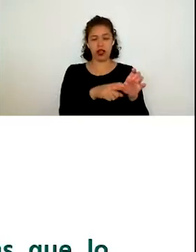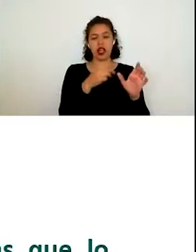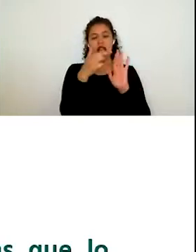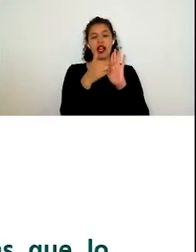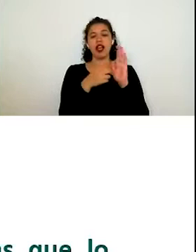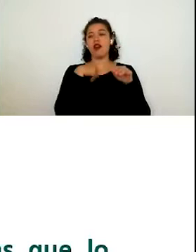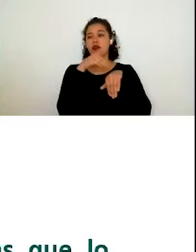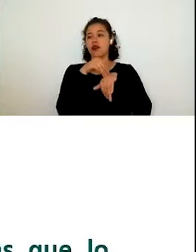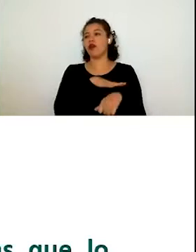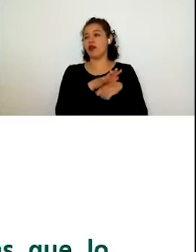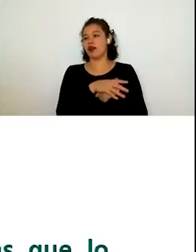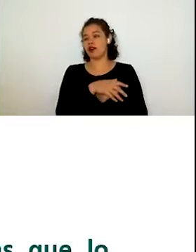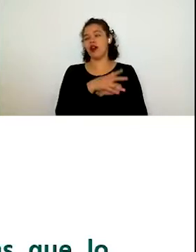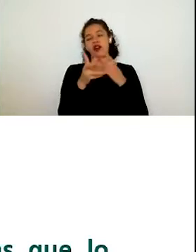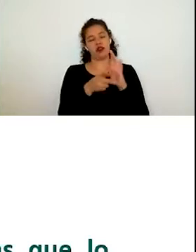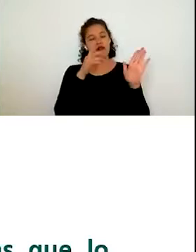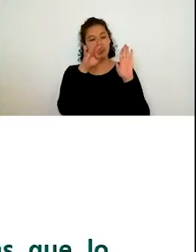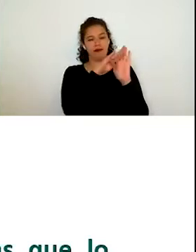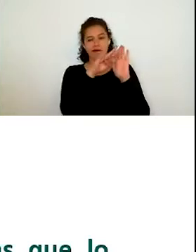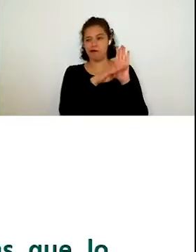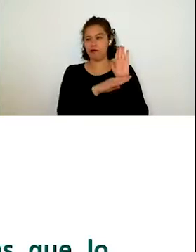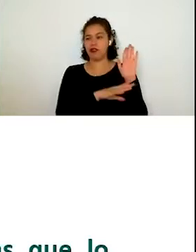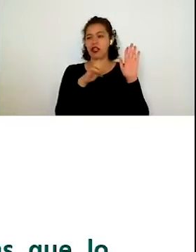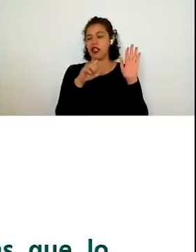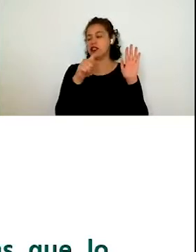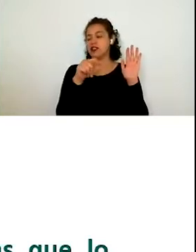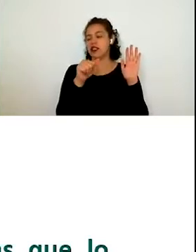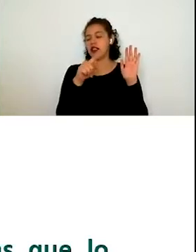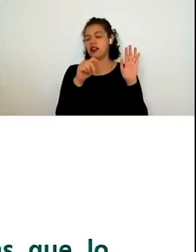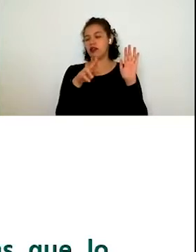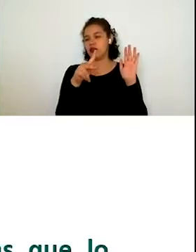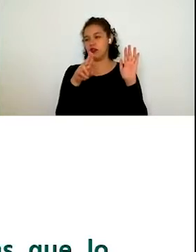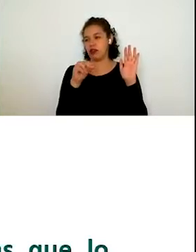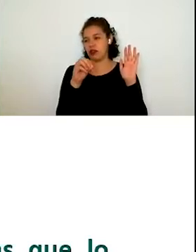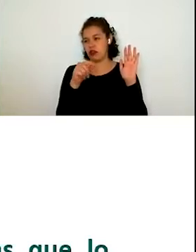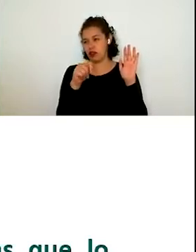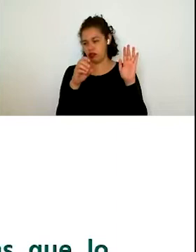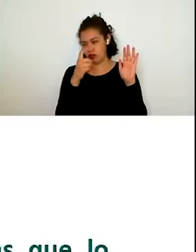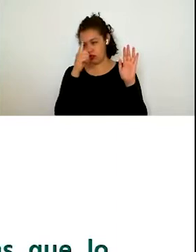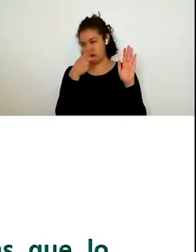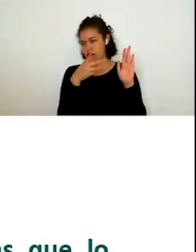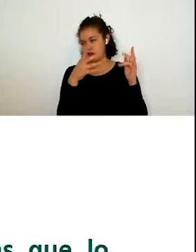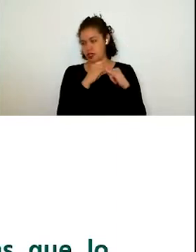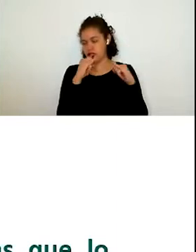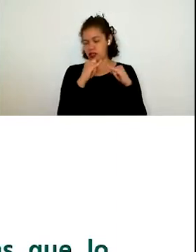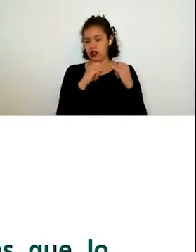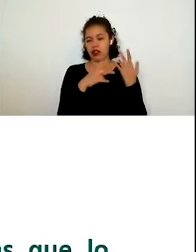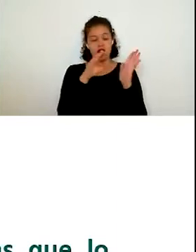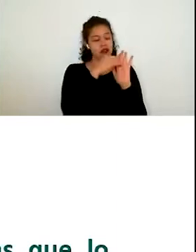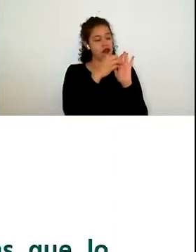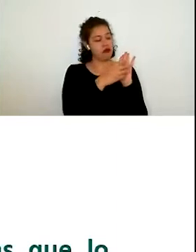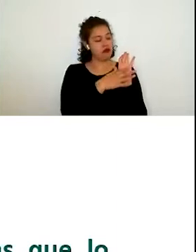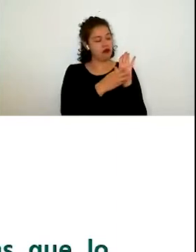Nuevamente, nos vamos a los estatutos de la institución. Si los estatutos no señalan cuáles son los requisitos